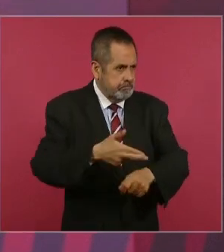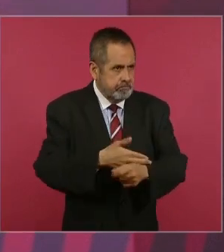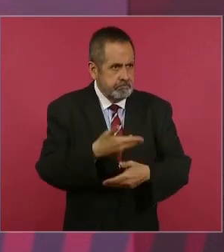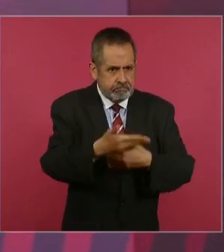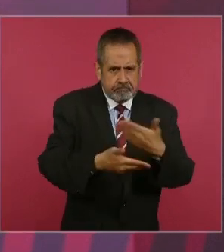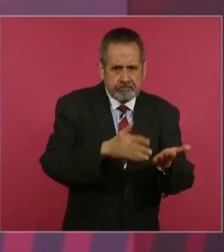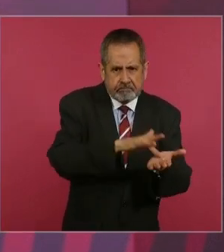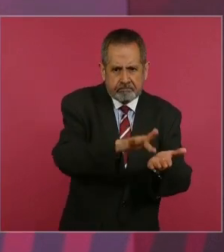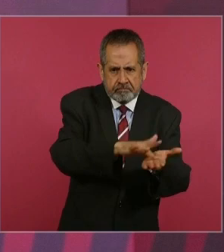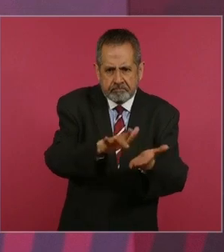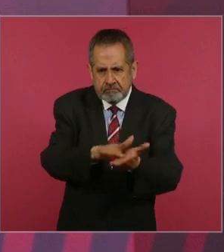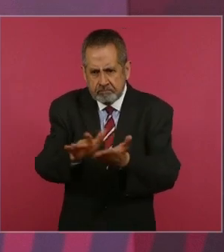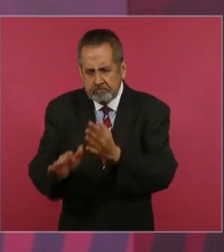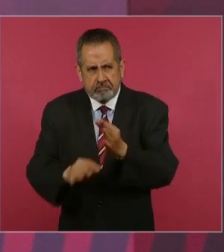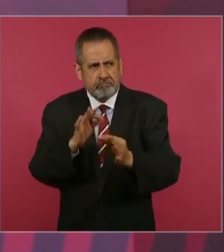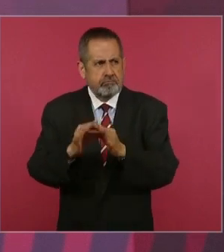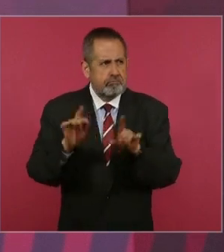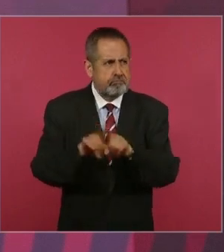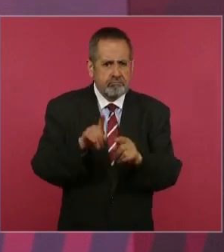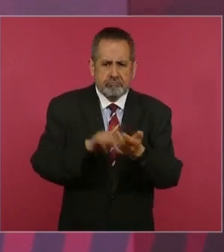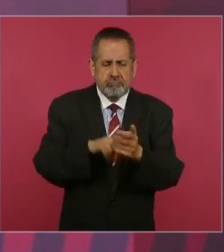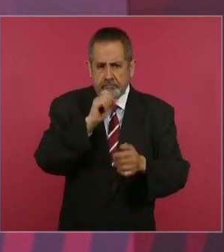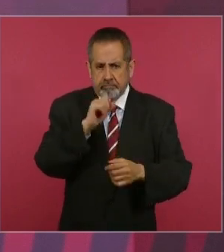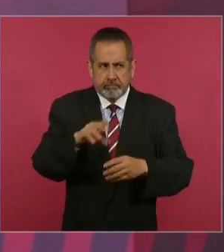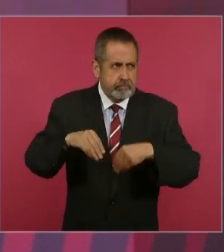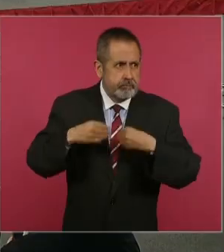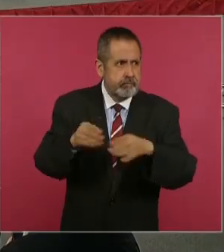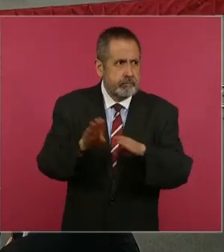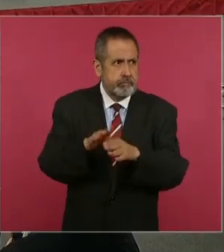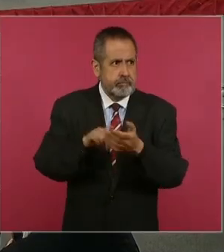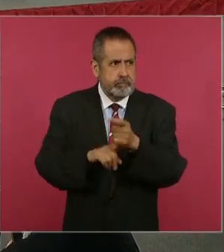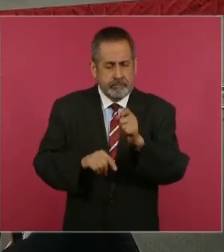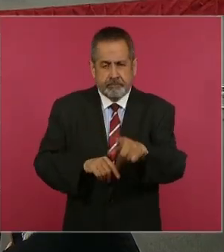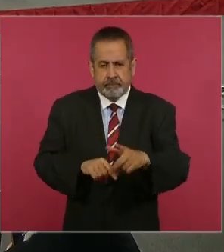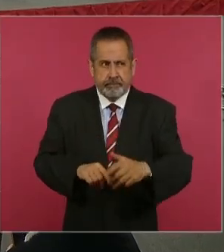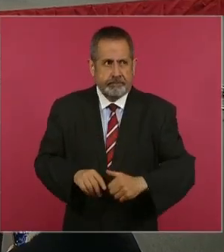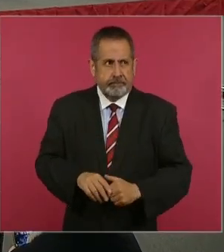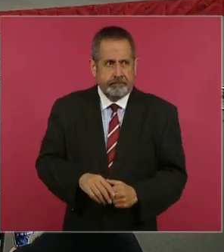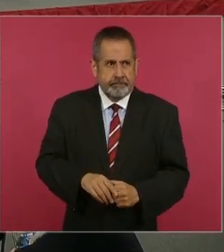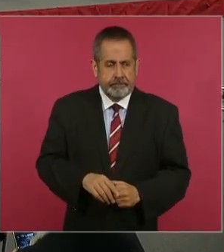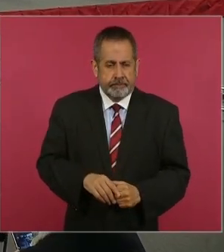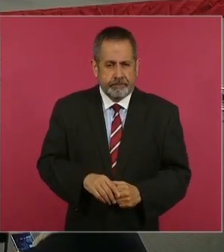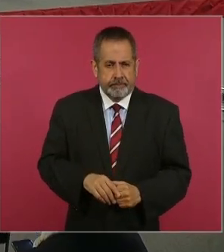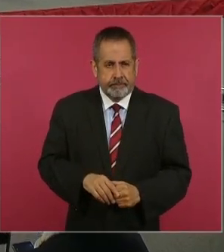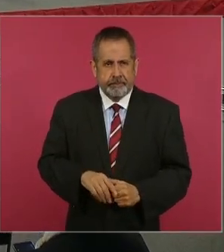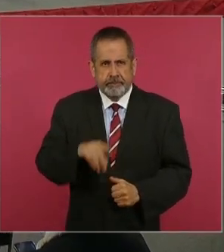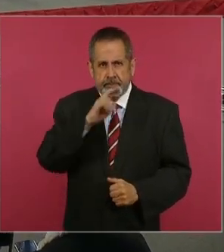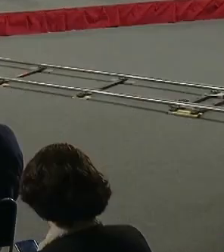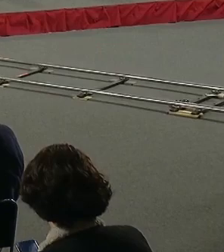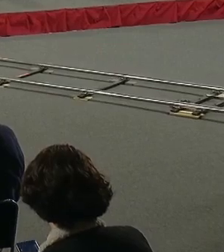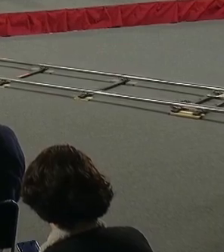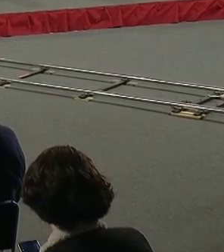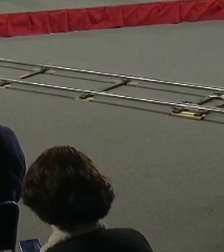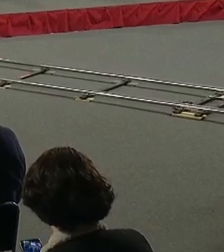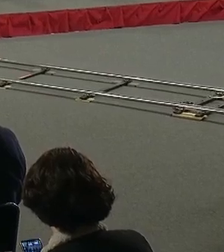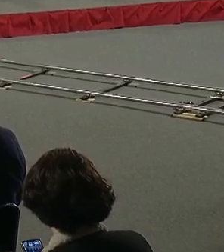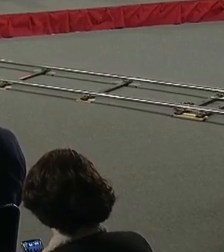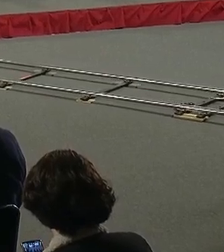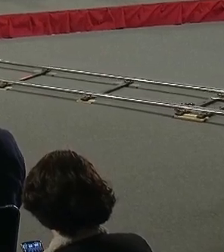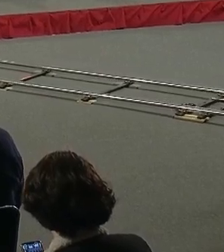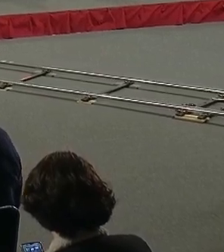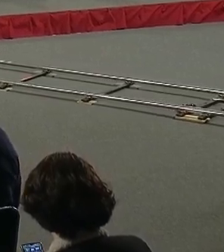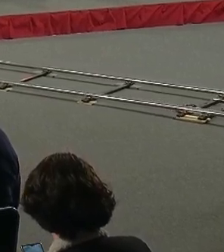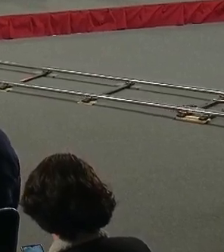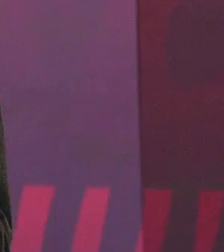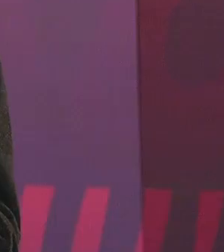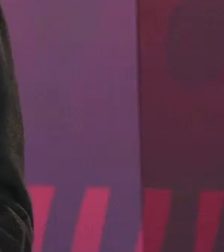a ayudar entregando también este rápido los créditos